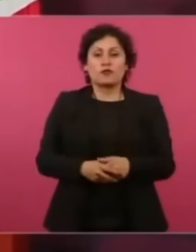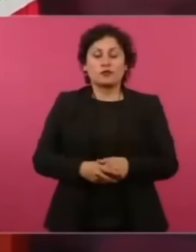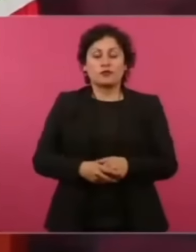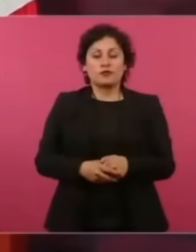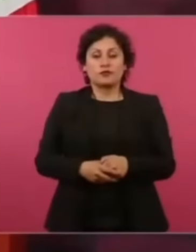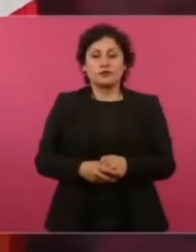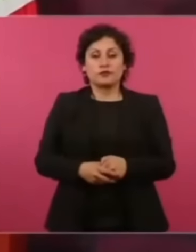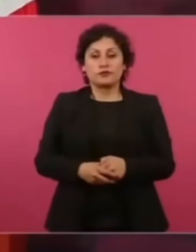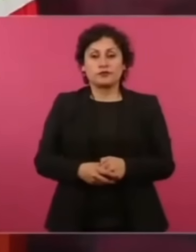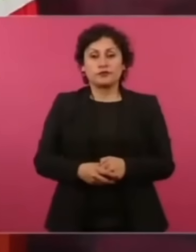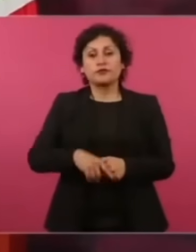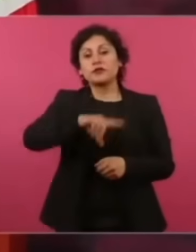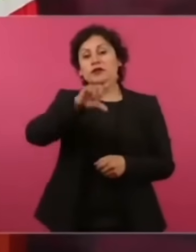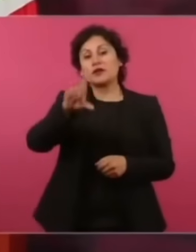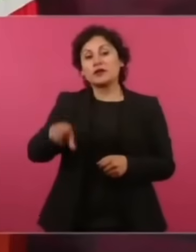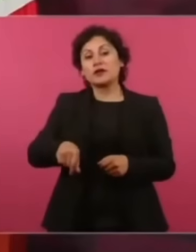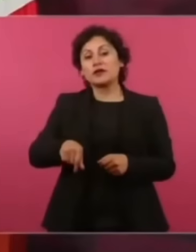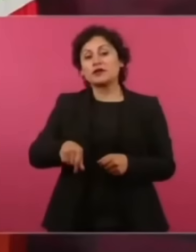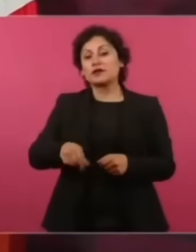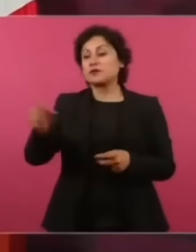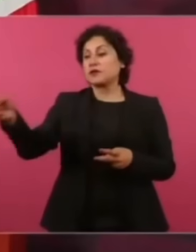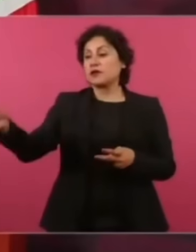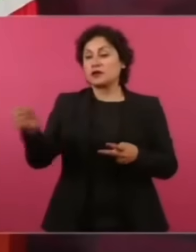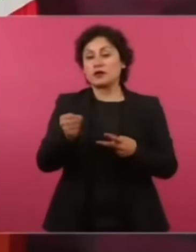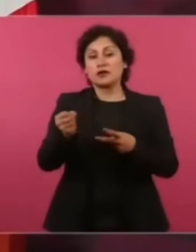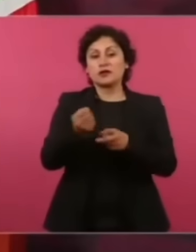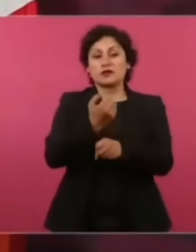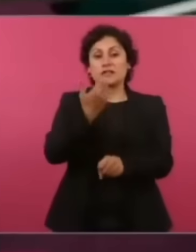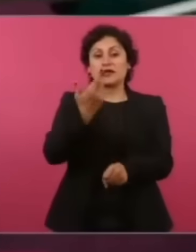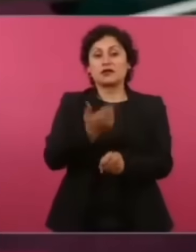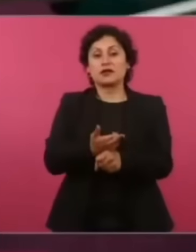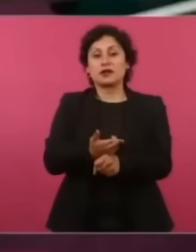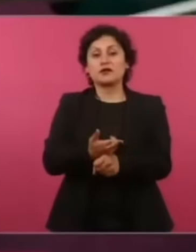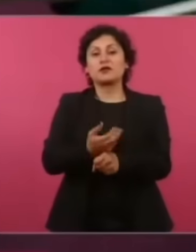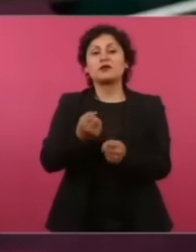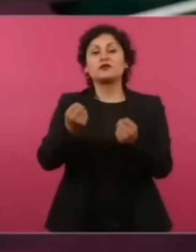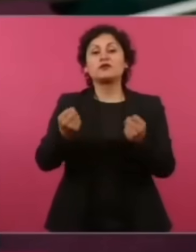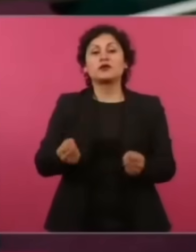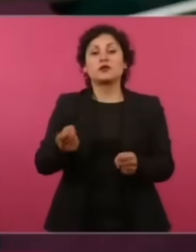y pone de secretario de Seguridad Pública